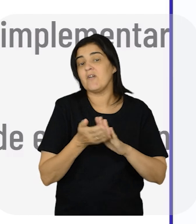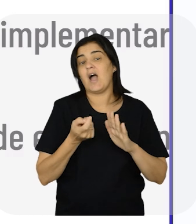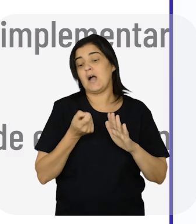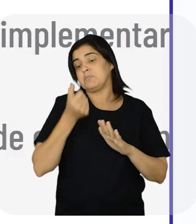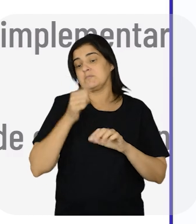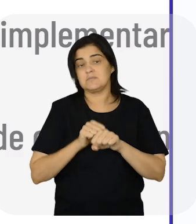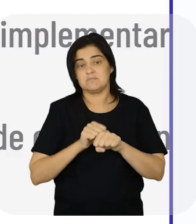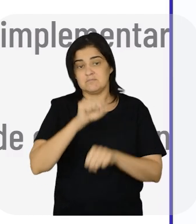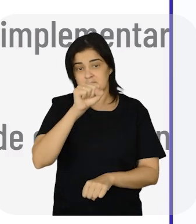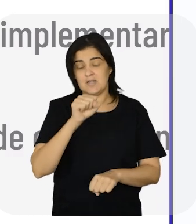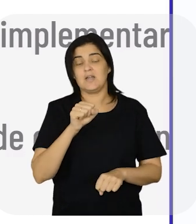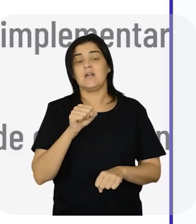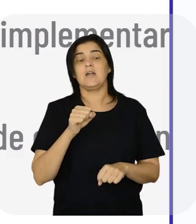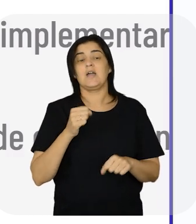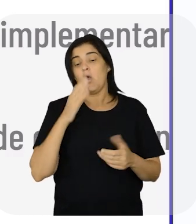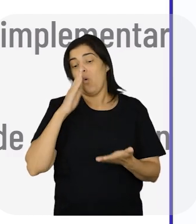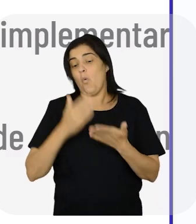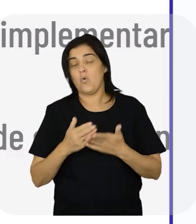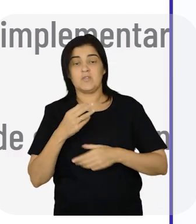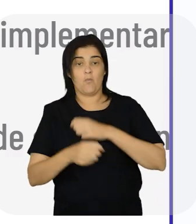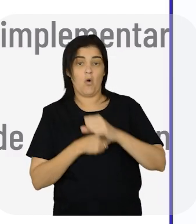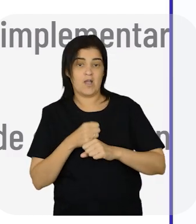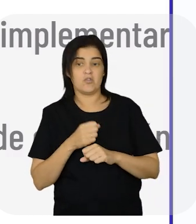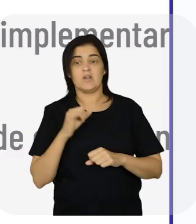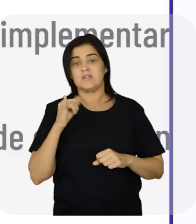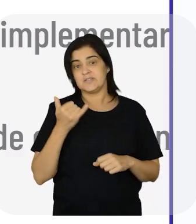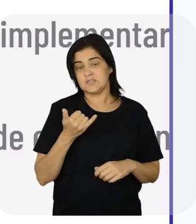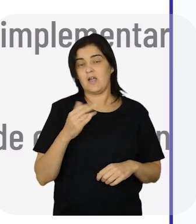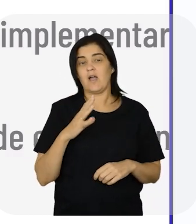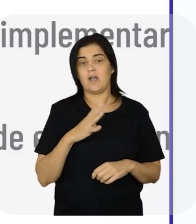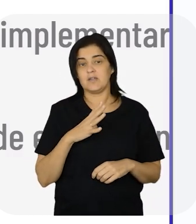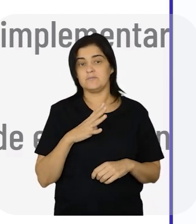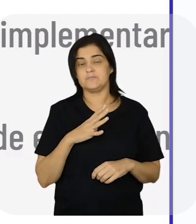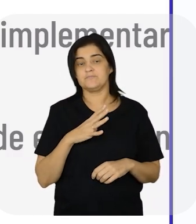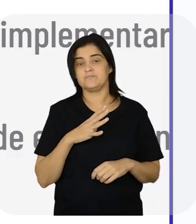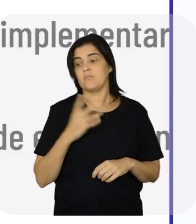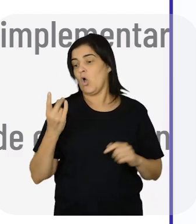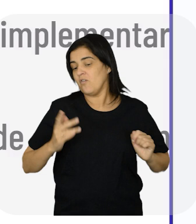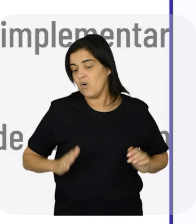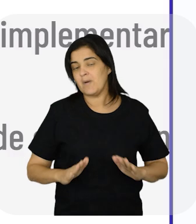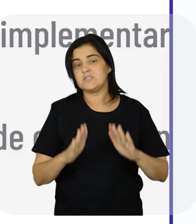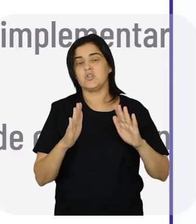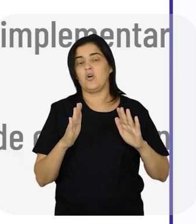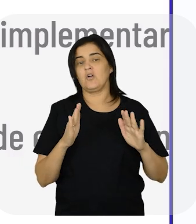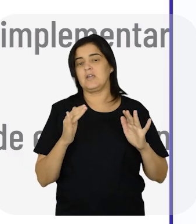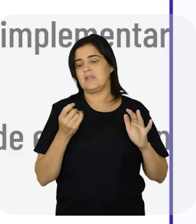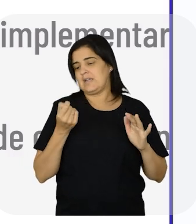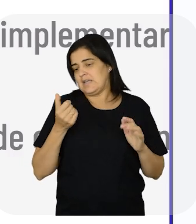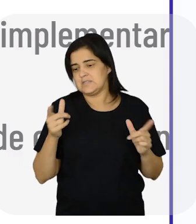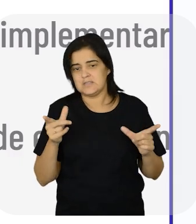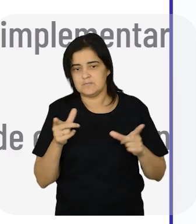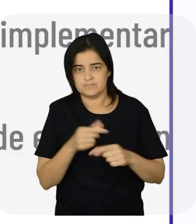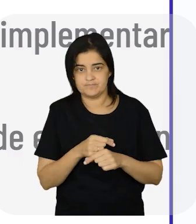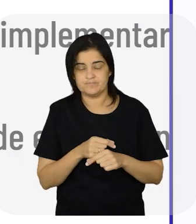egresar en su último año, o sea que ya vienen con la formación casi